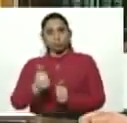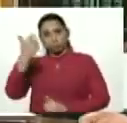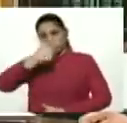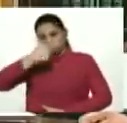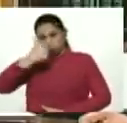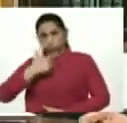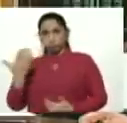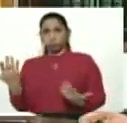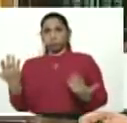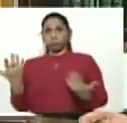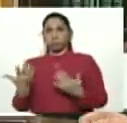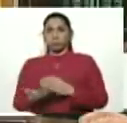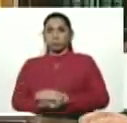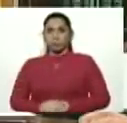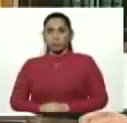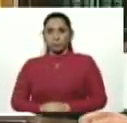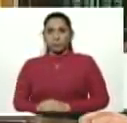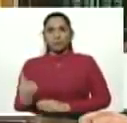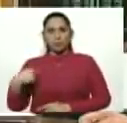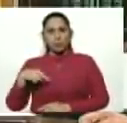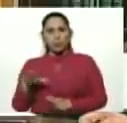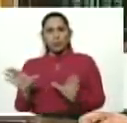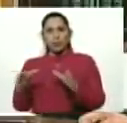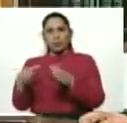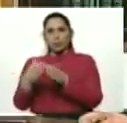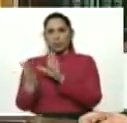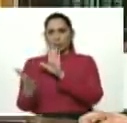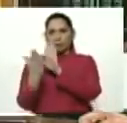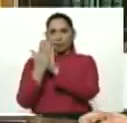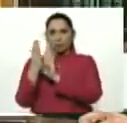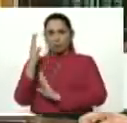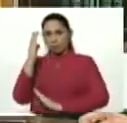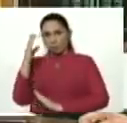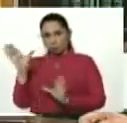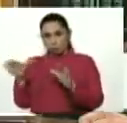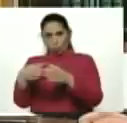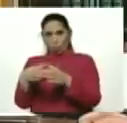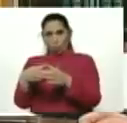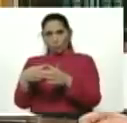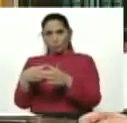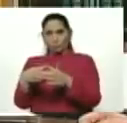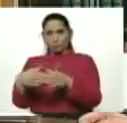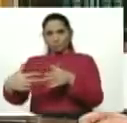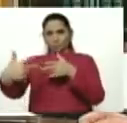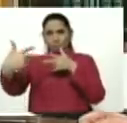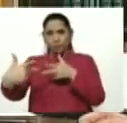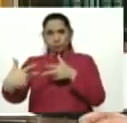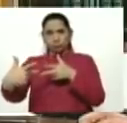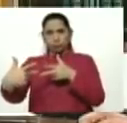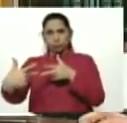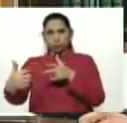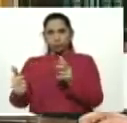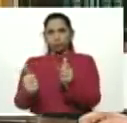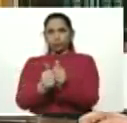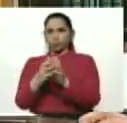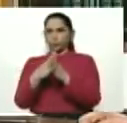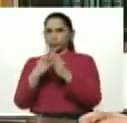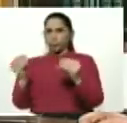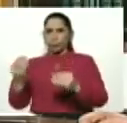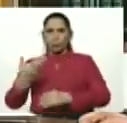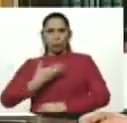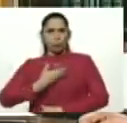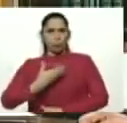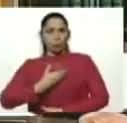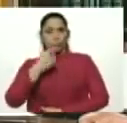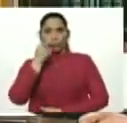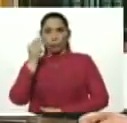caso. Tuve una reunión por vía videoconferencia con todos los alcaldes y